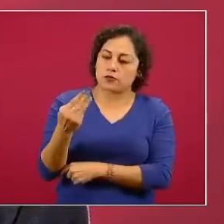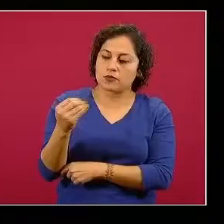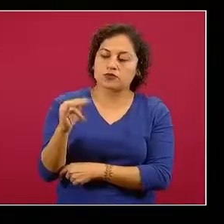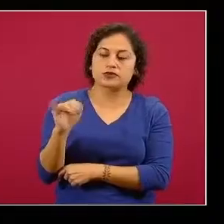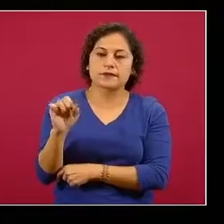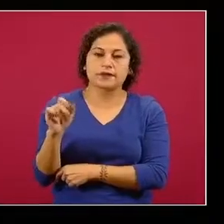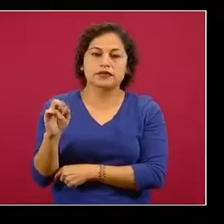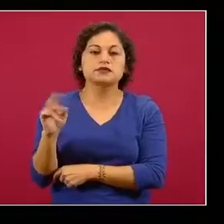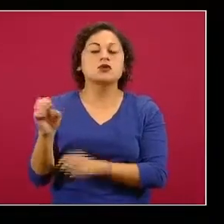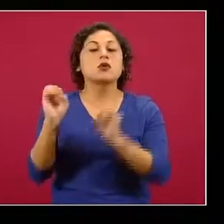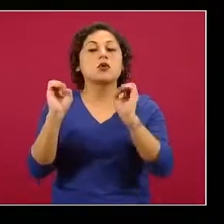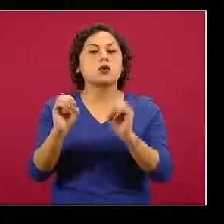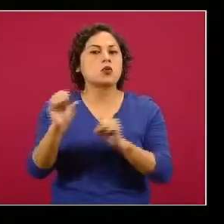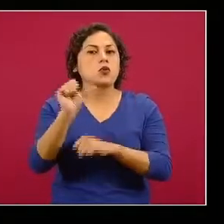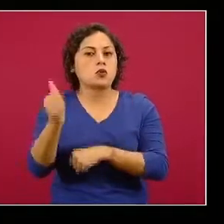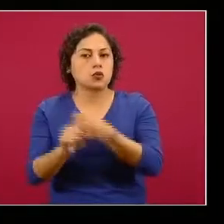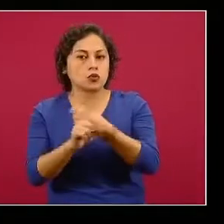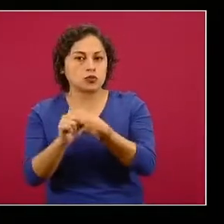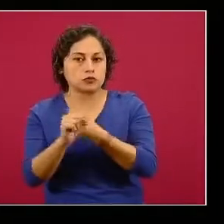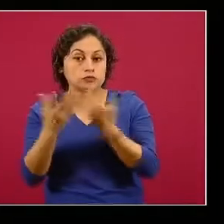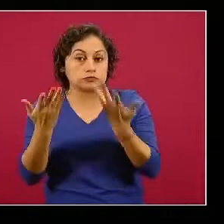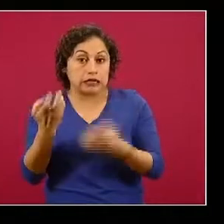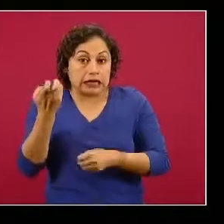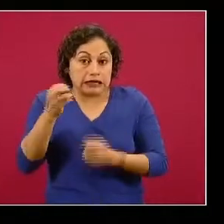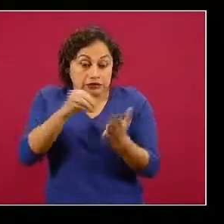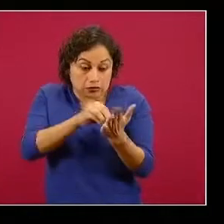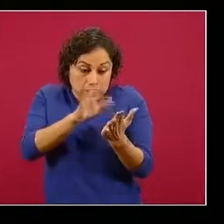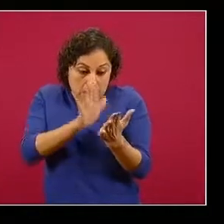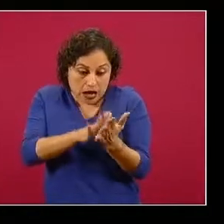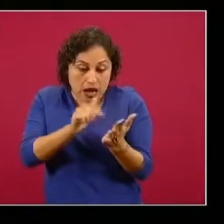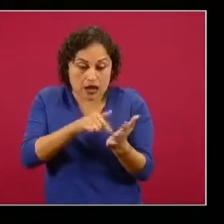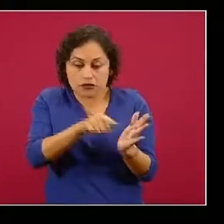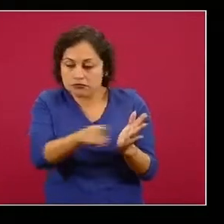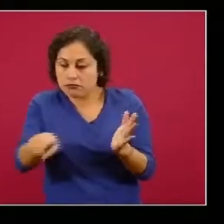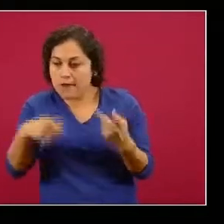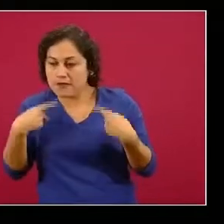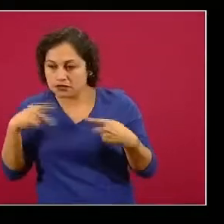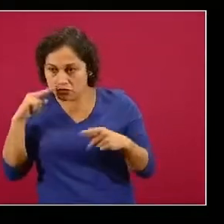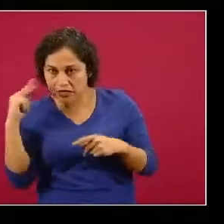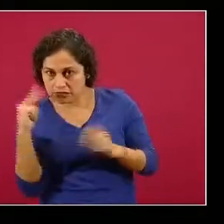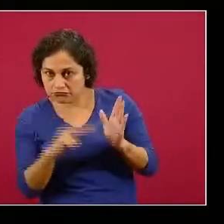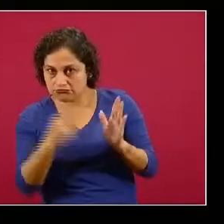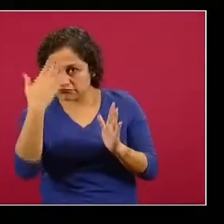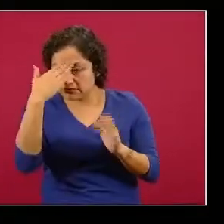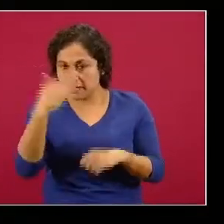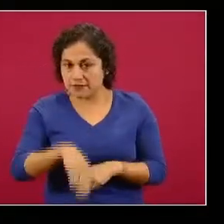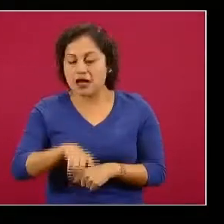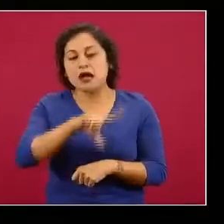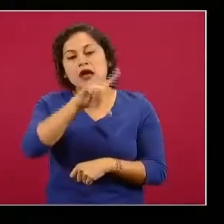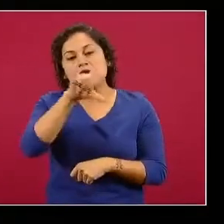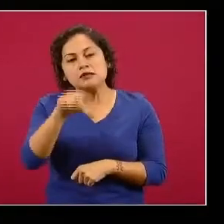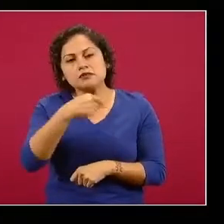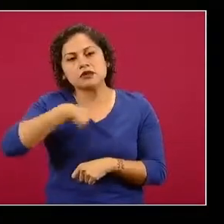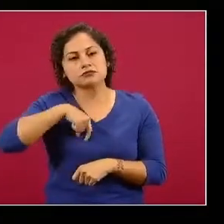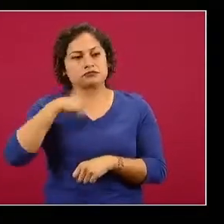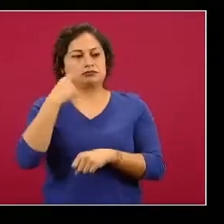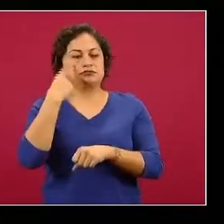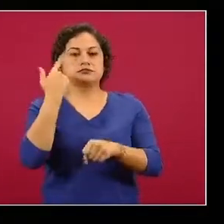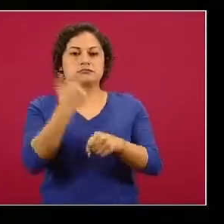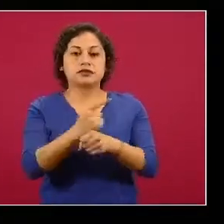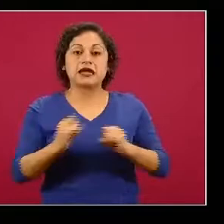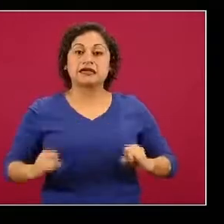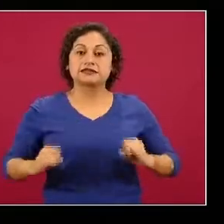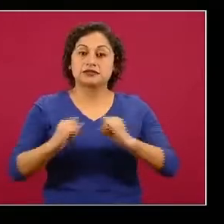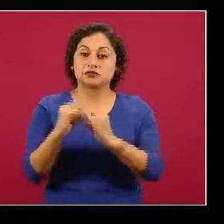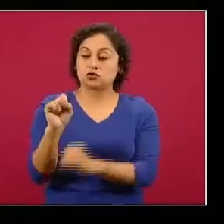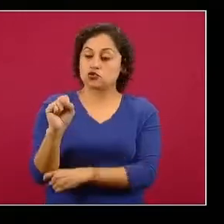que eso se iba a meter dentro de la carta de consentimiento informado. Horas después nos enteramos que en el Instituto Nacional de Nutrición ya